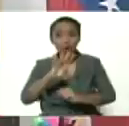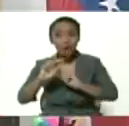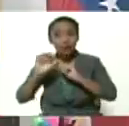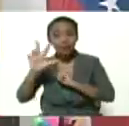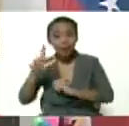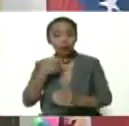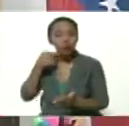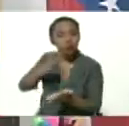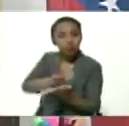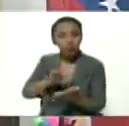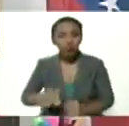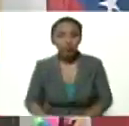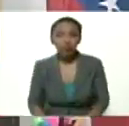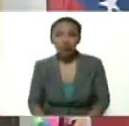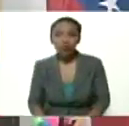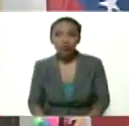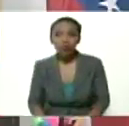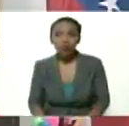fallecidos.